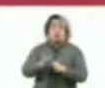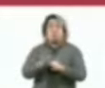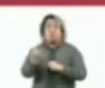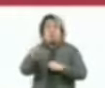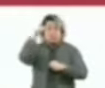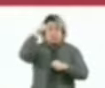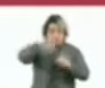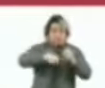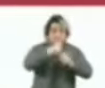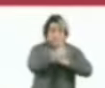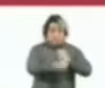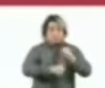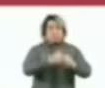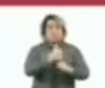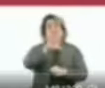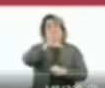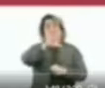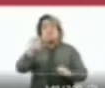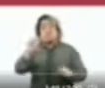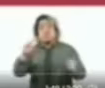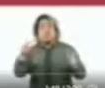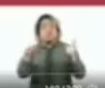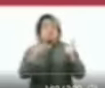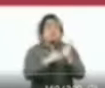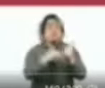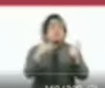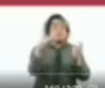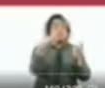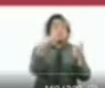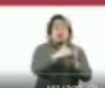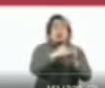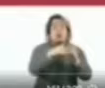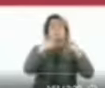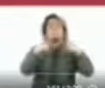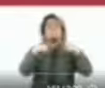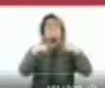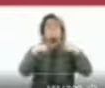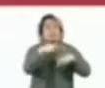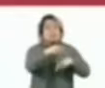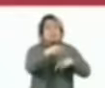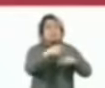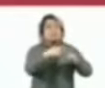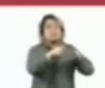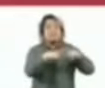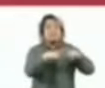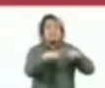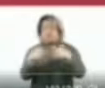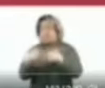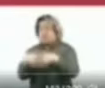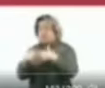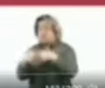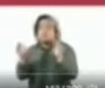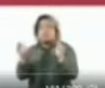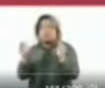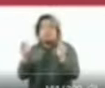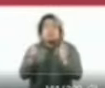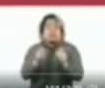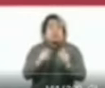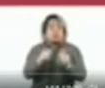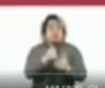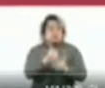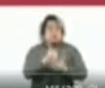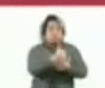año 500 millones de pesos en microcréditos para las microempresas de la ciudad, que son la